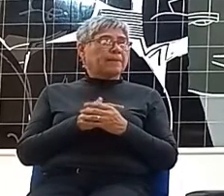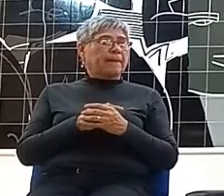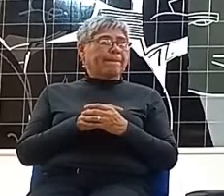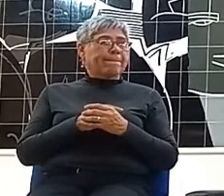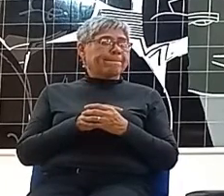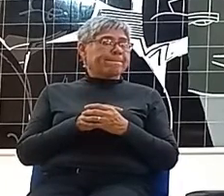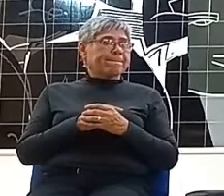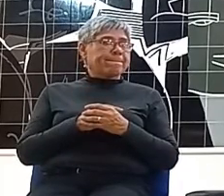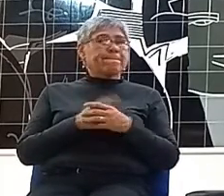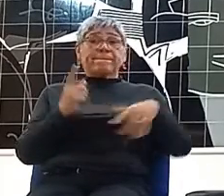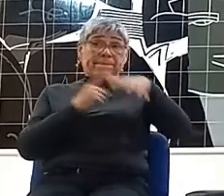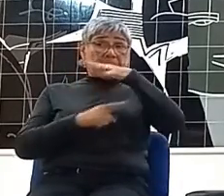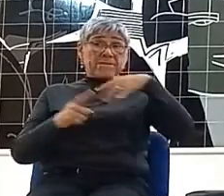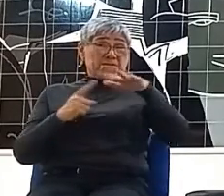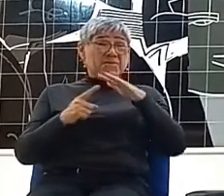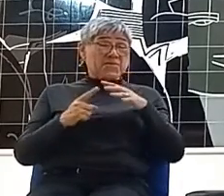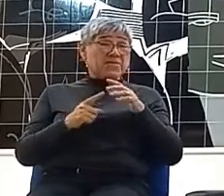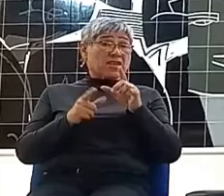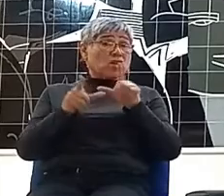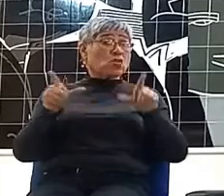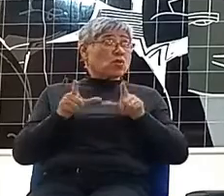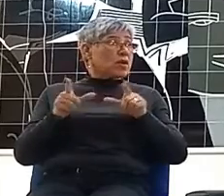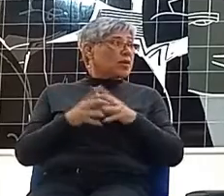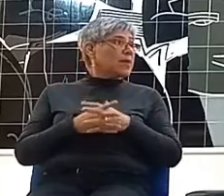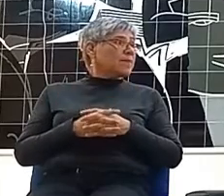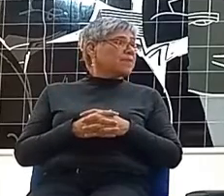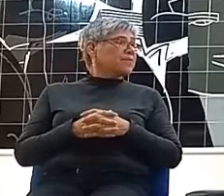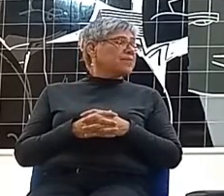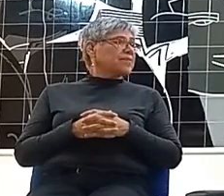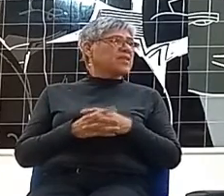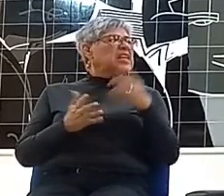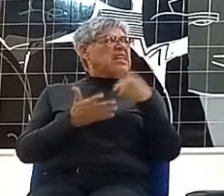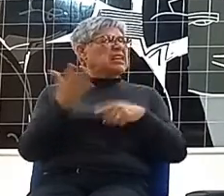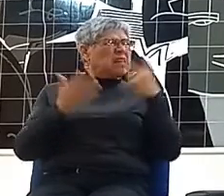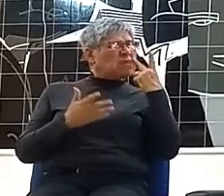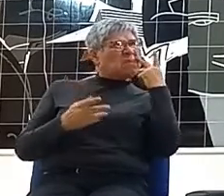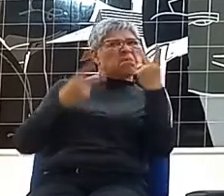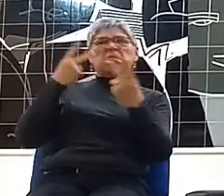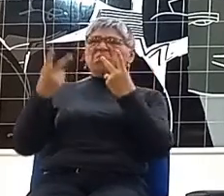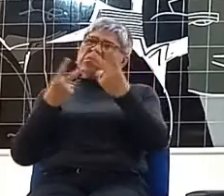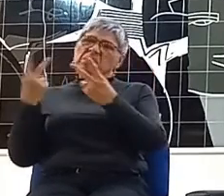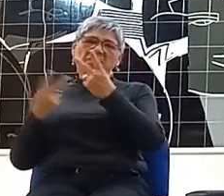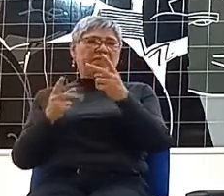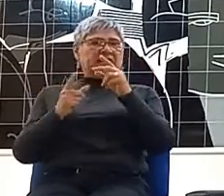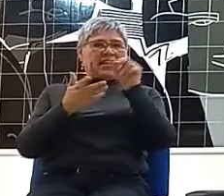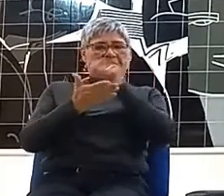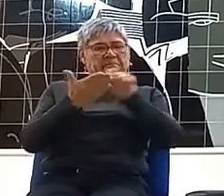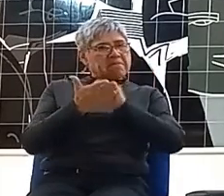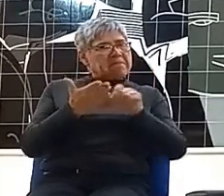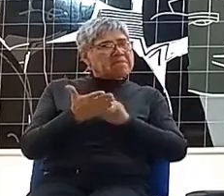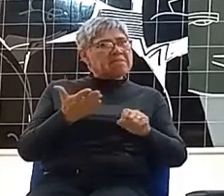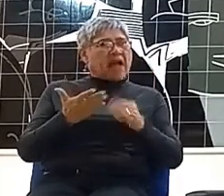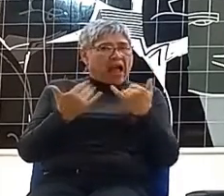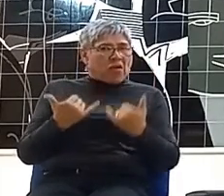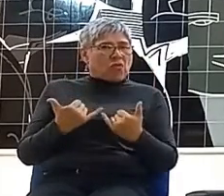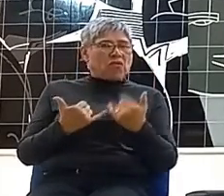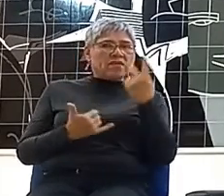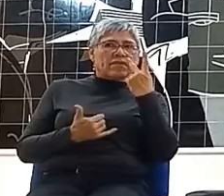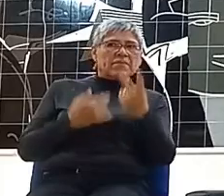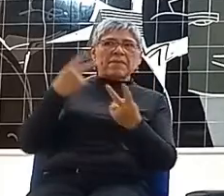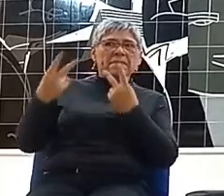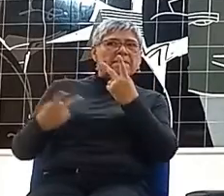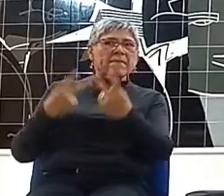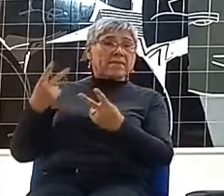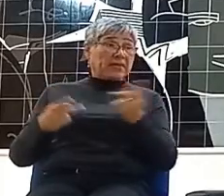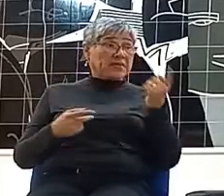en nuestro hacer, en nuestro lugar? ¿Qué observas, digamos, de esos procesos literarios, de esos procesos estéticos, si